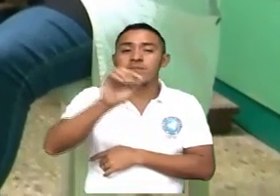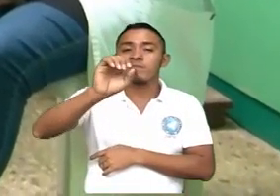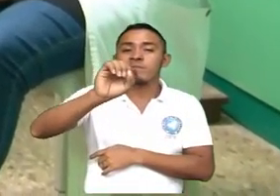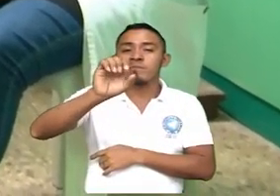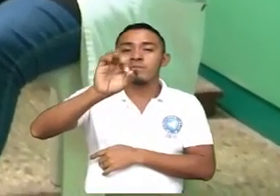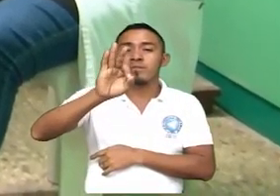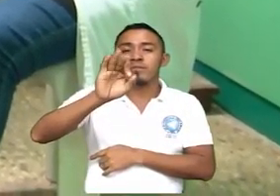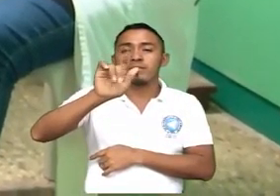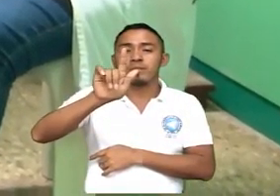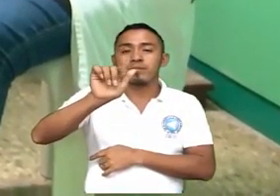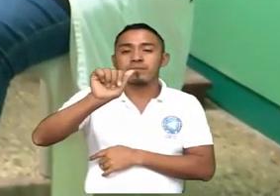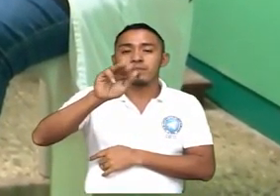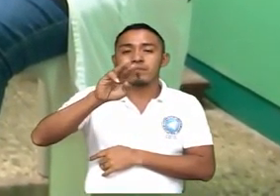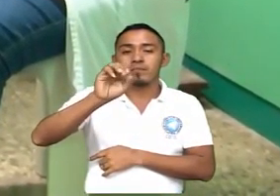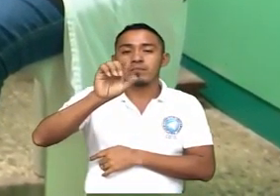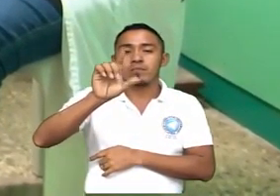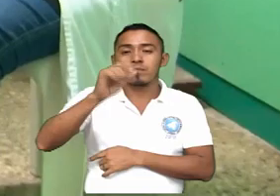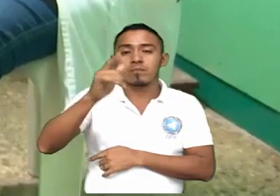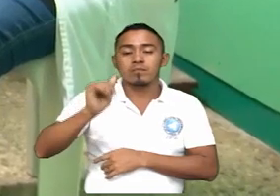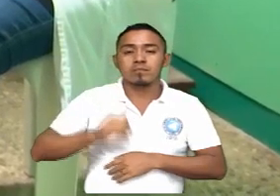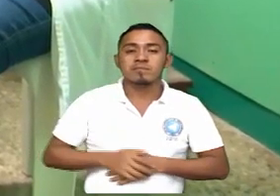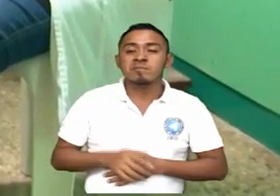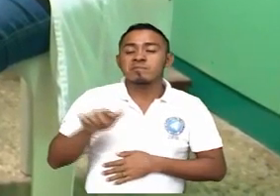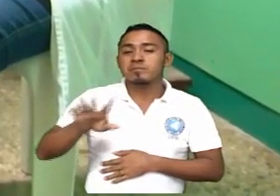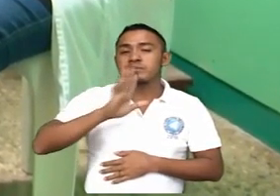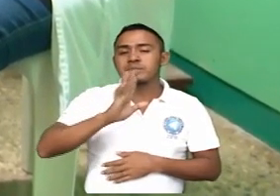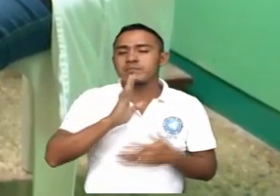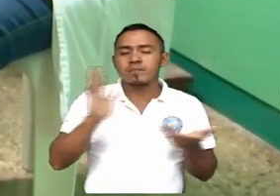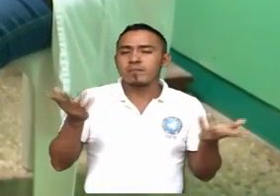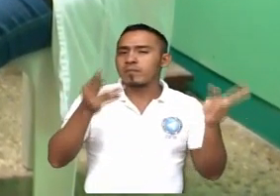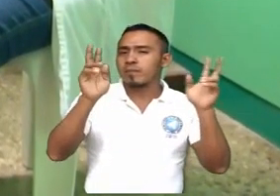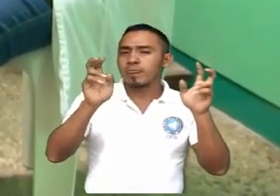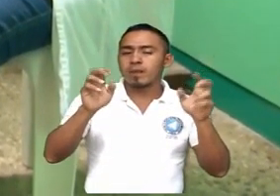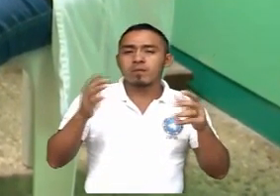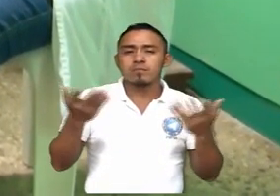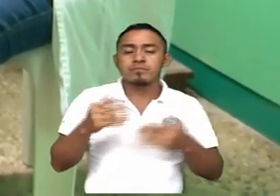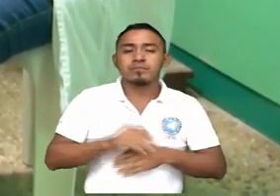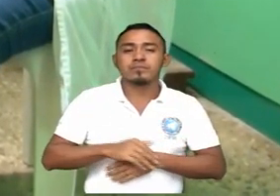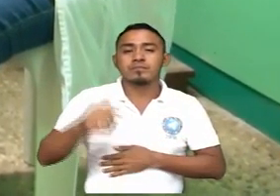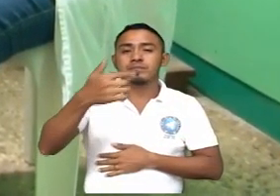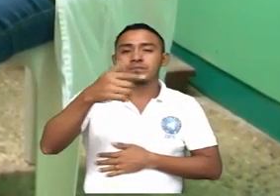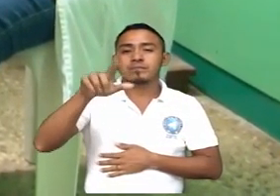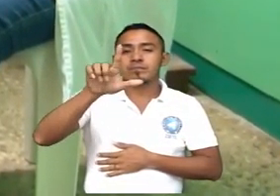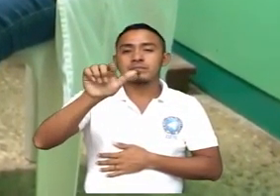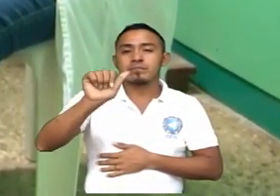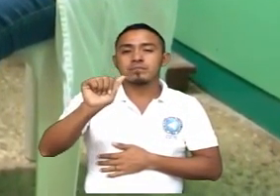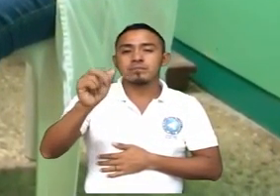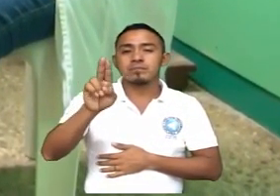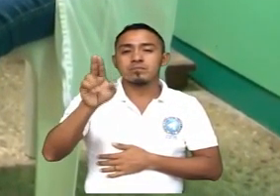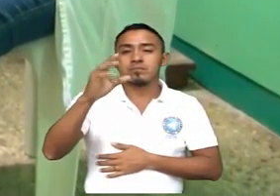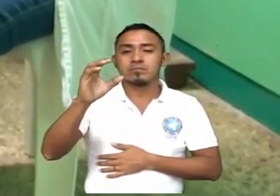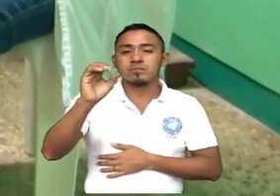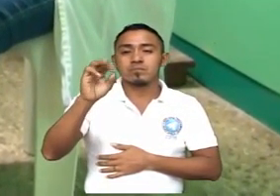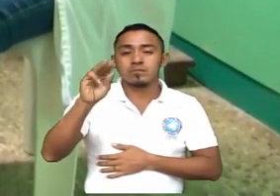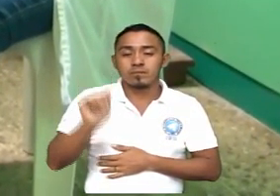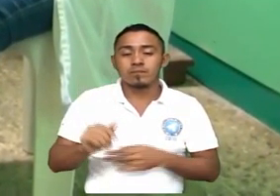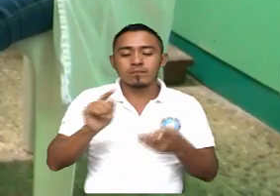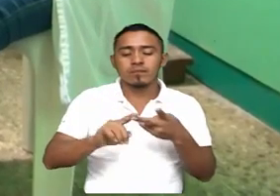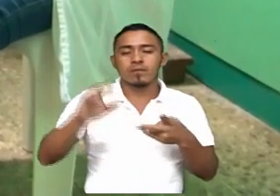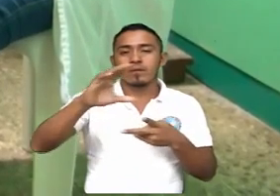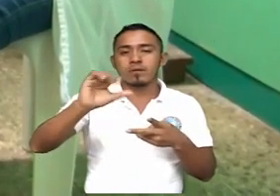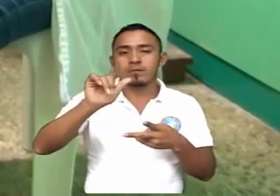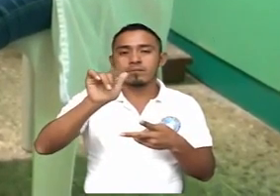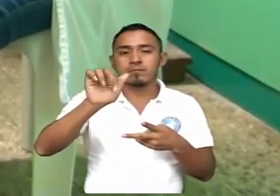enfermedades en la visión. Vamos a estar hablando específicamente del glaucoma y las cataratas. Bienvenida, doctora, es un